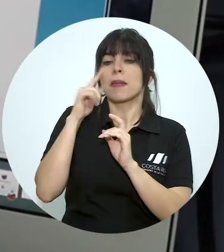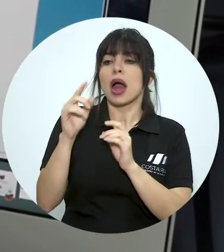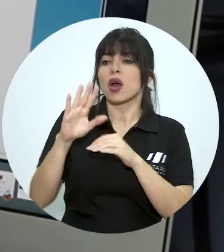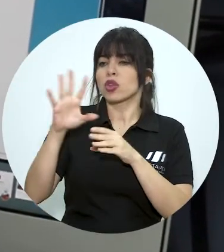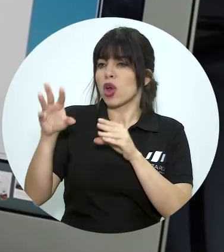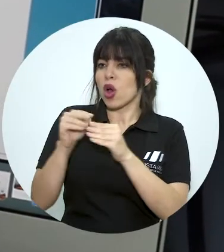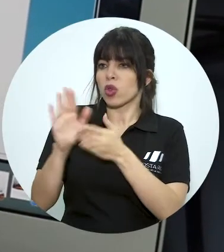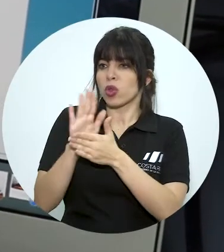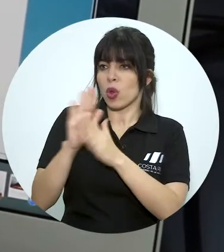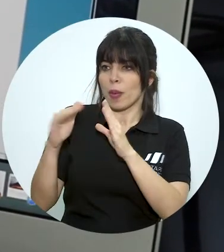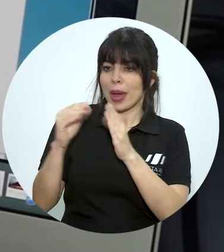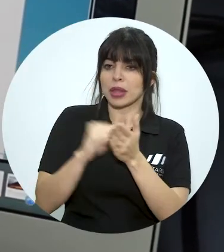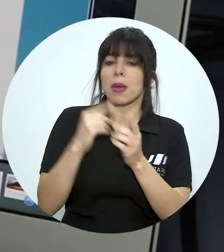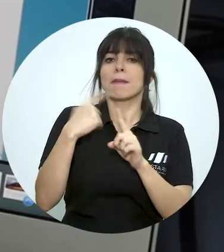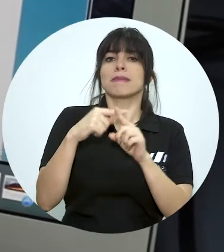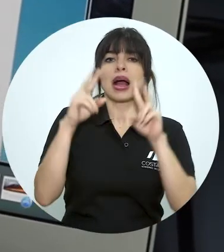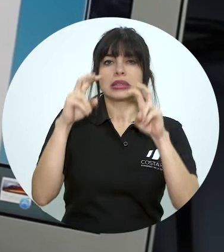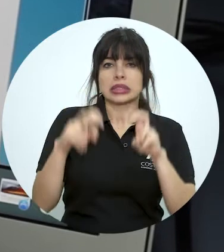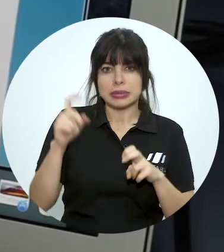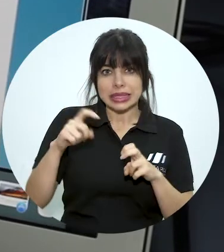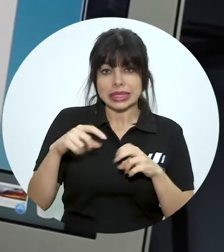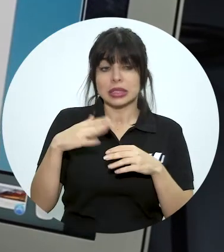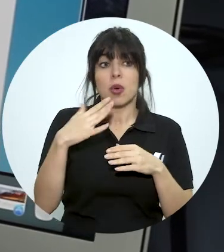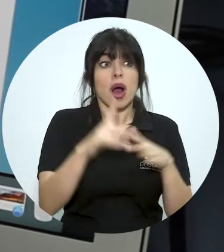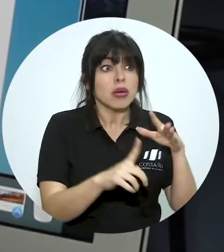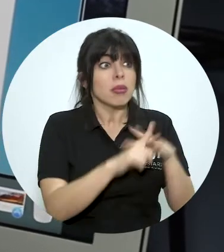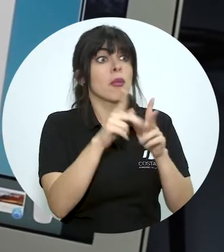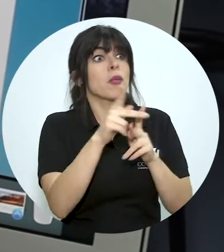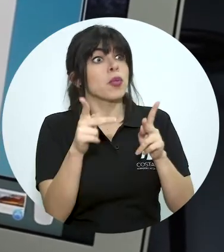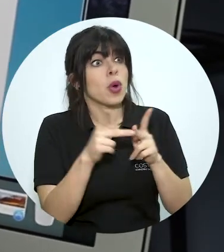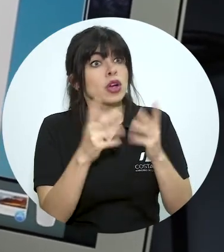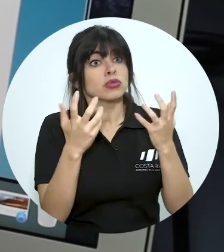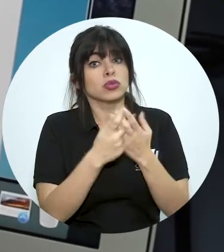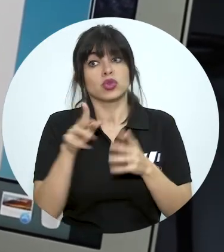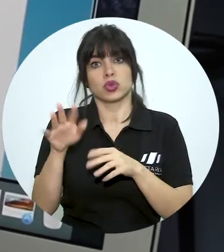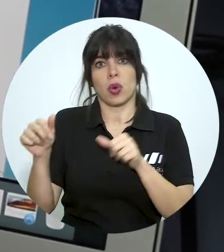la documentación y las pruebas requeridas una vez haya plazas disponibles en su área.